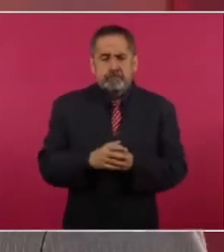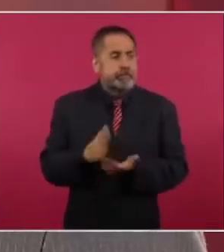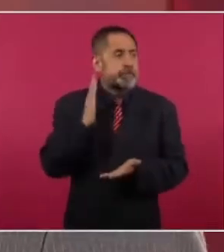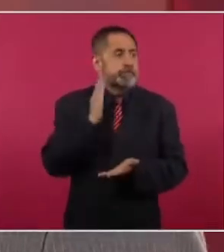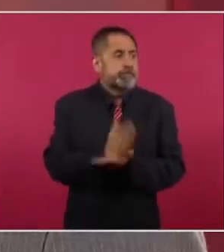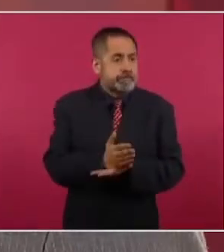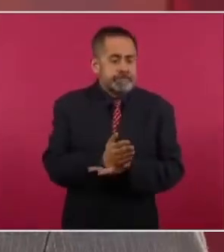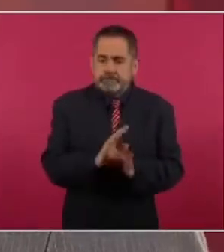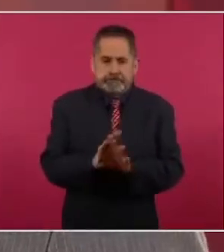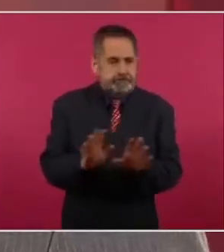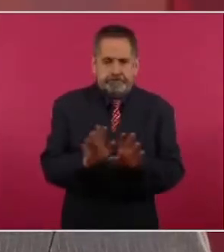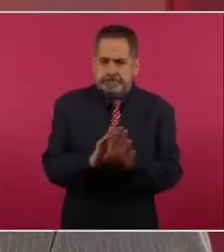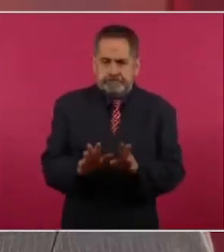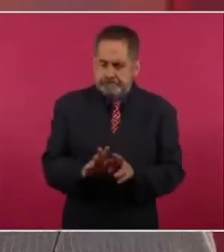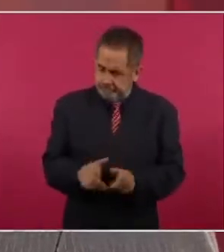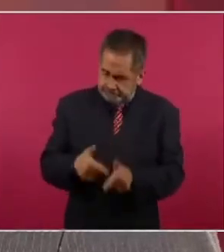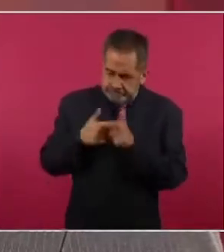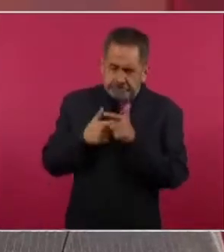rescate.